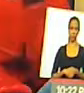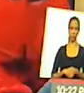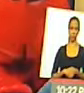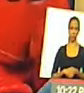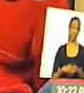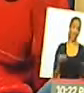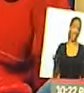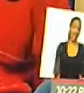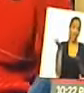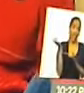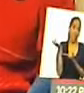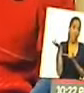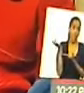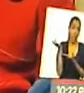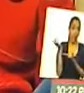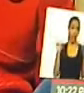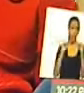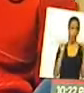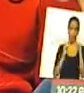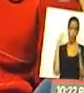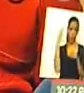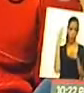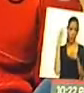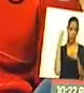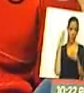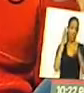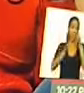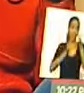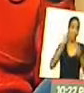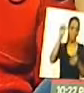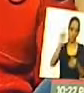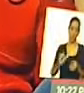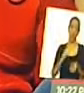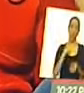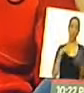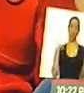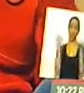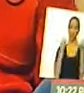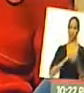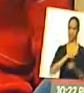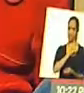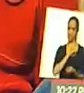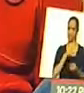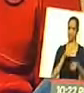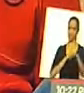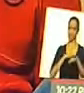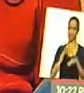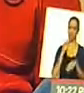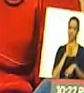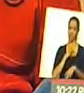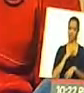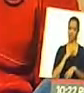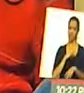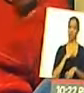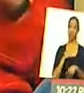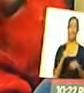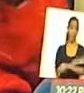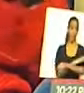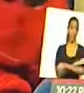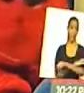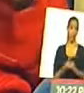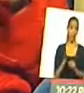Eso es un medio colombiano. Sí, claro, y claro. Está haciendo referencia a lo que dijo el Mercurio. Y el Mercurio, para la derecha, tiene mucha credibilidad. O sea, que